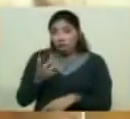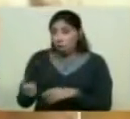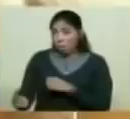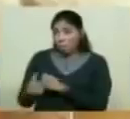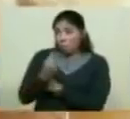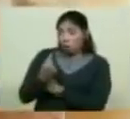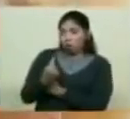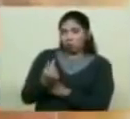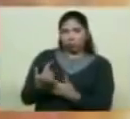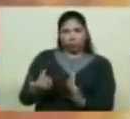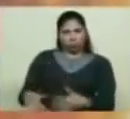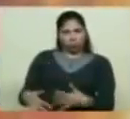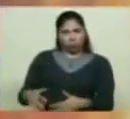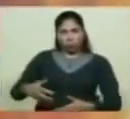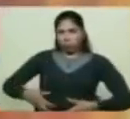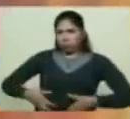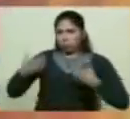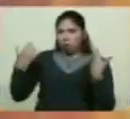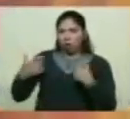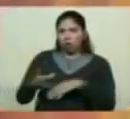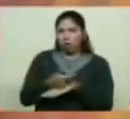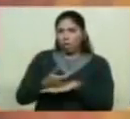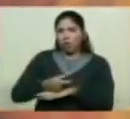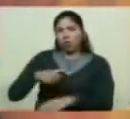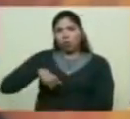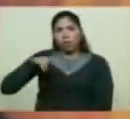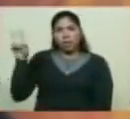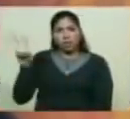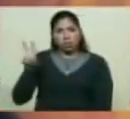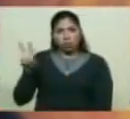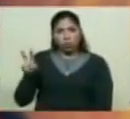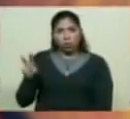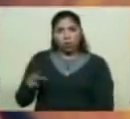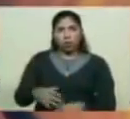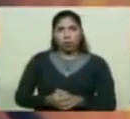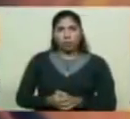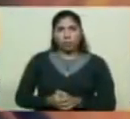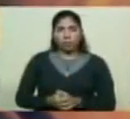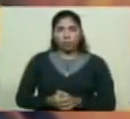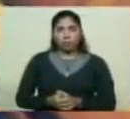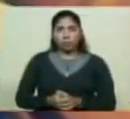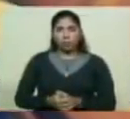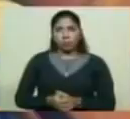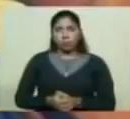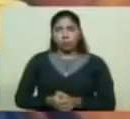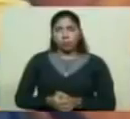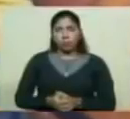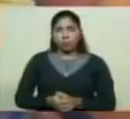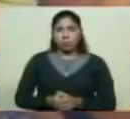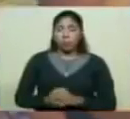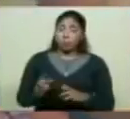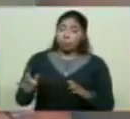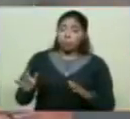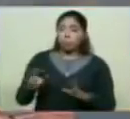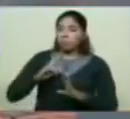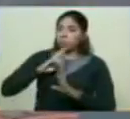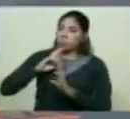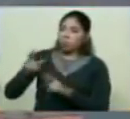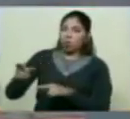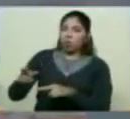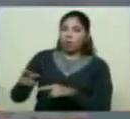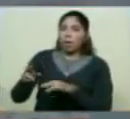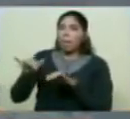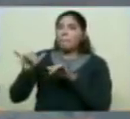e injurioso al gobierno de venezuela sería preciso para contestarlo usar del